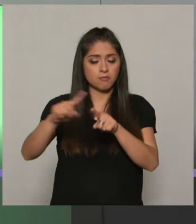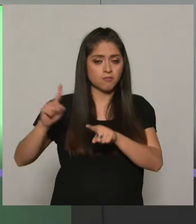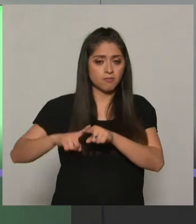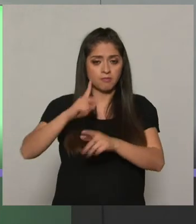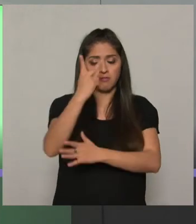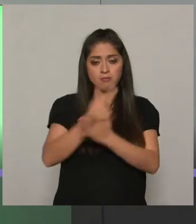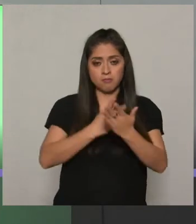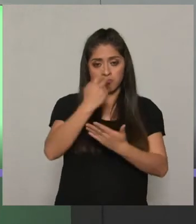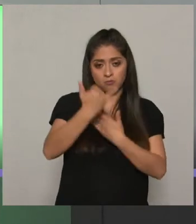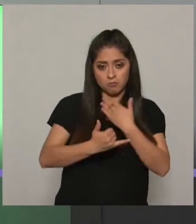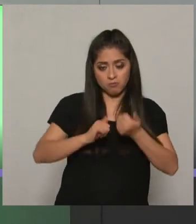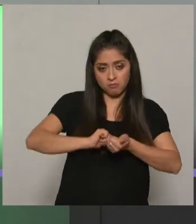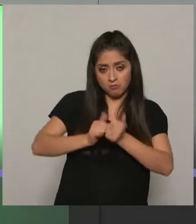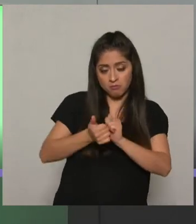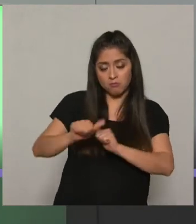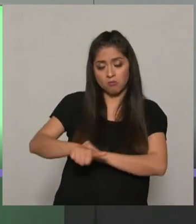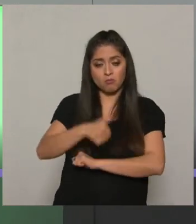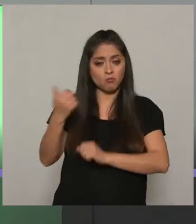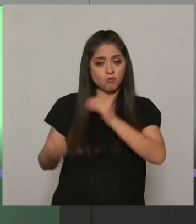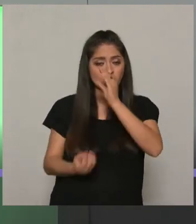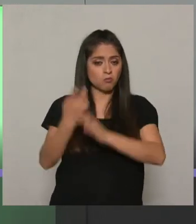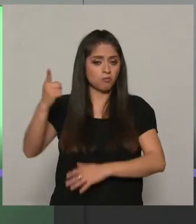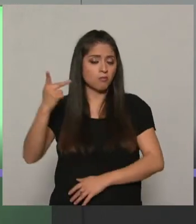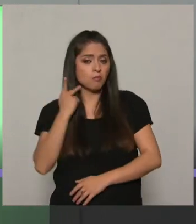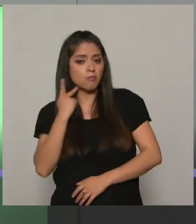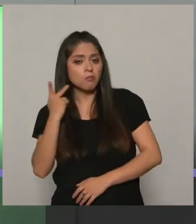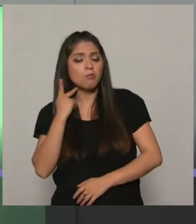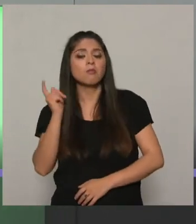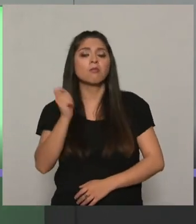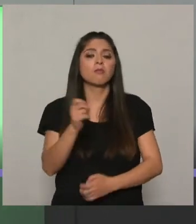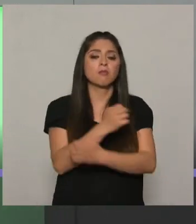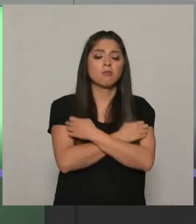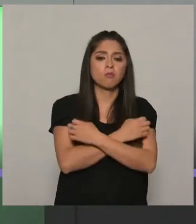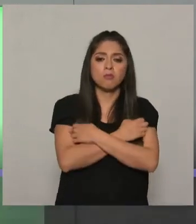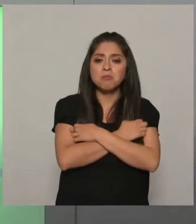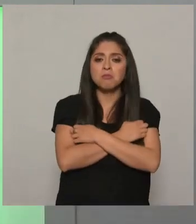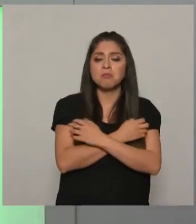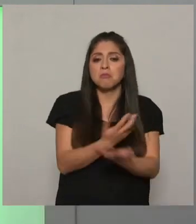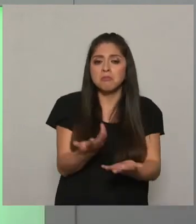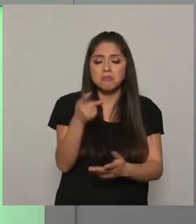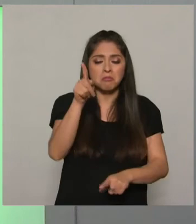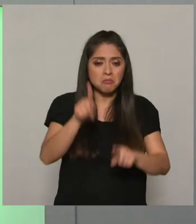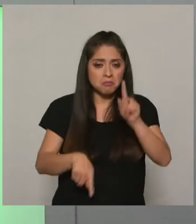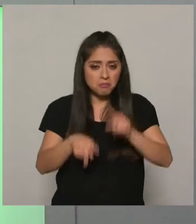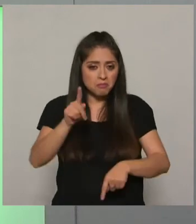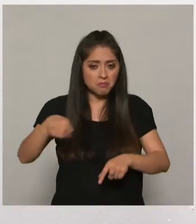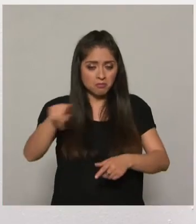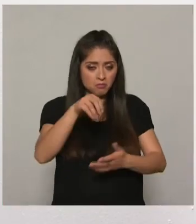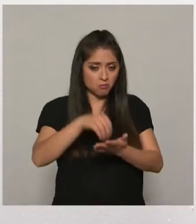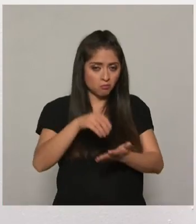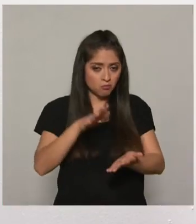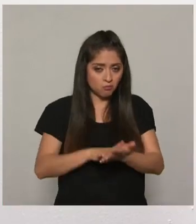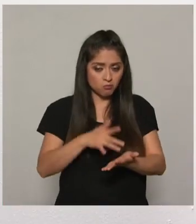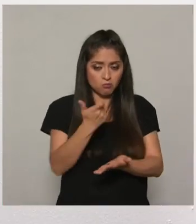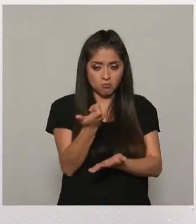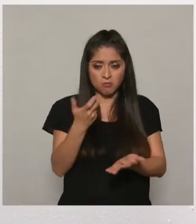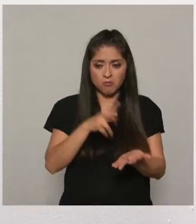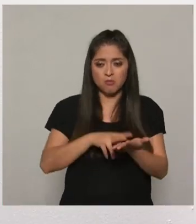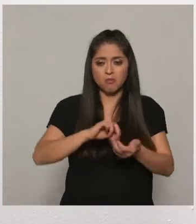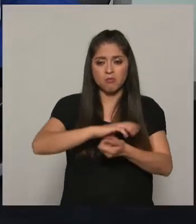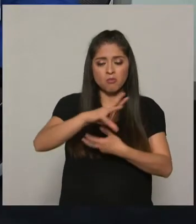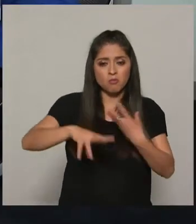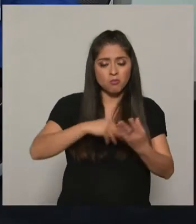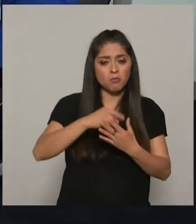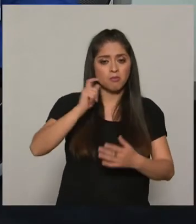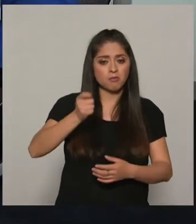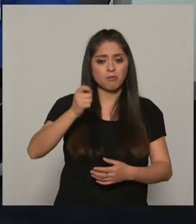y varios de ellos son nuevas políticas de educación vial. Digo, no precisamente está así en el presupuesto, pero de los recursos